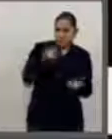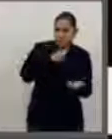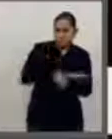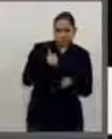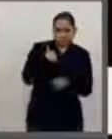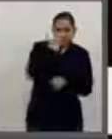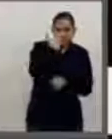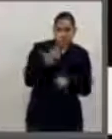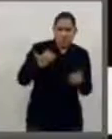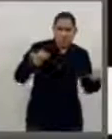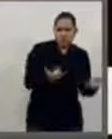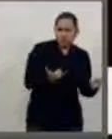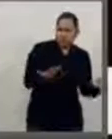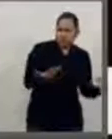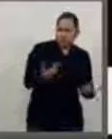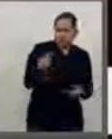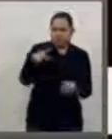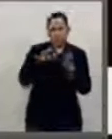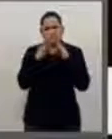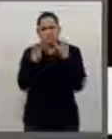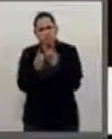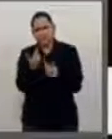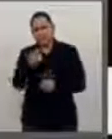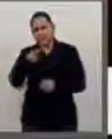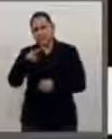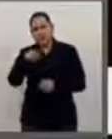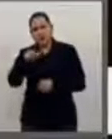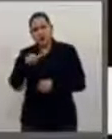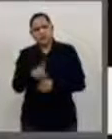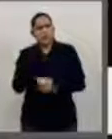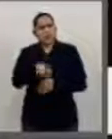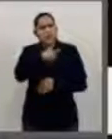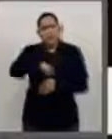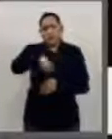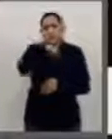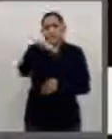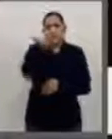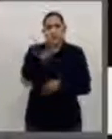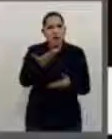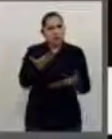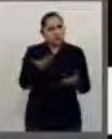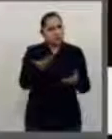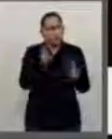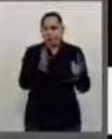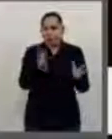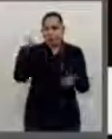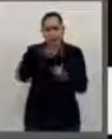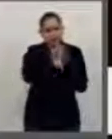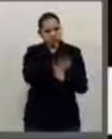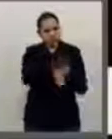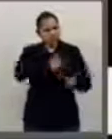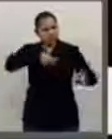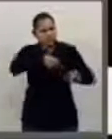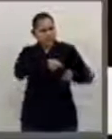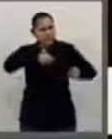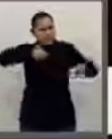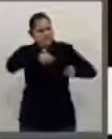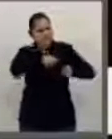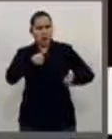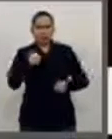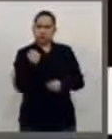guerrilla de Guevara. Se querían tomar la calle y poner de patitas a un régimen opresor y autoritario.